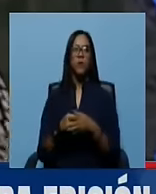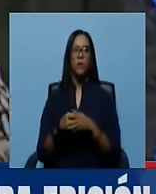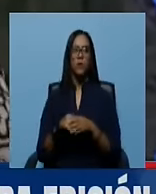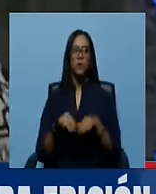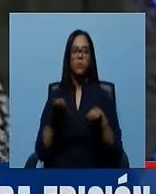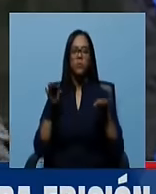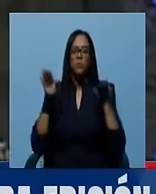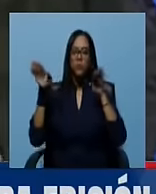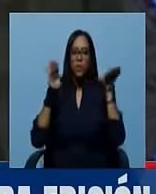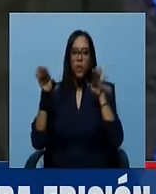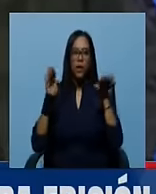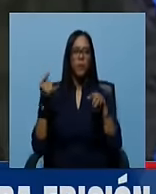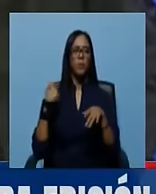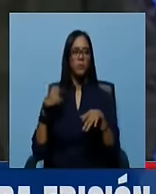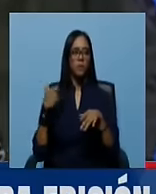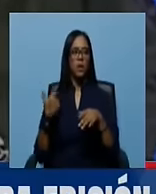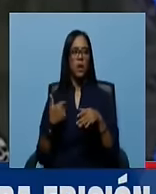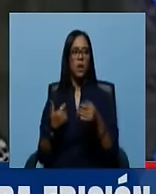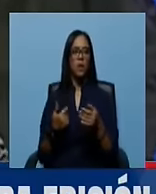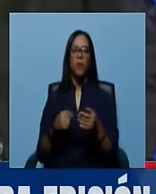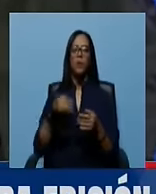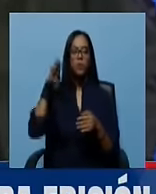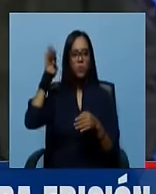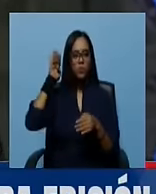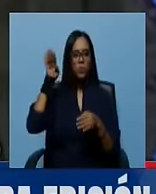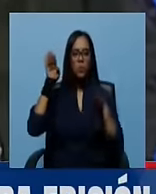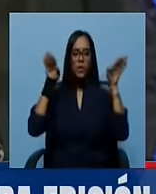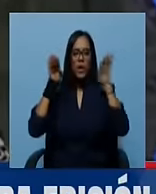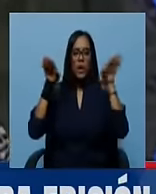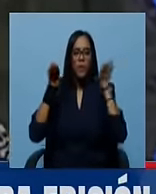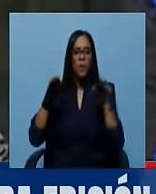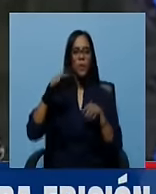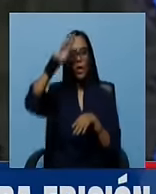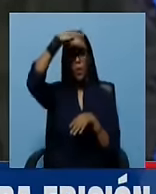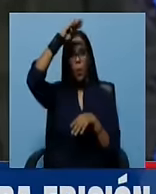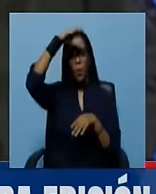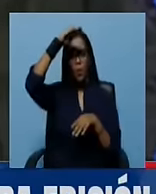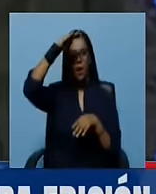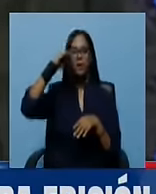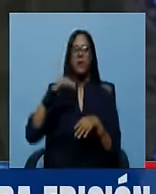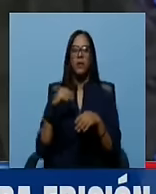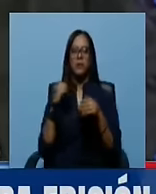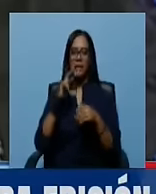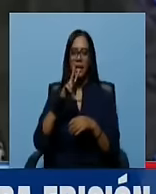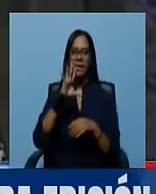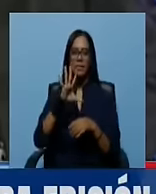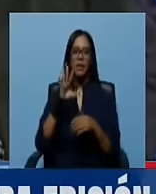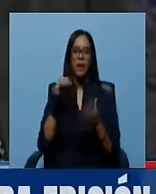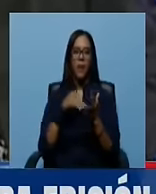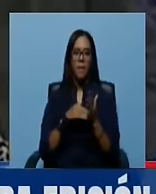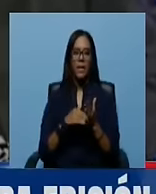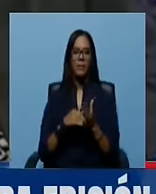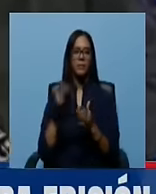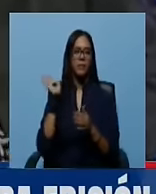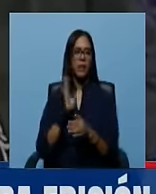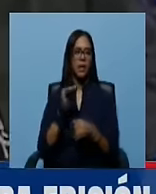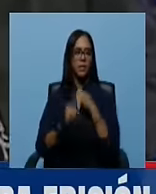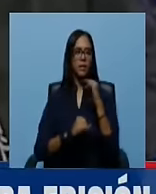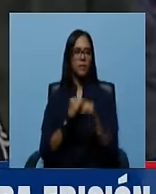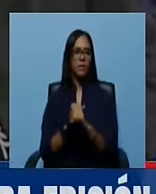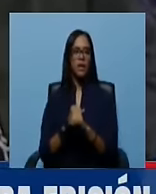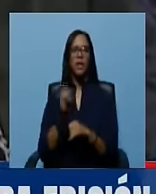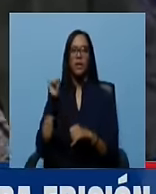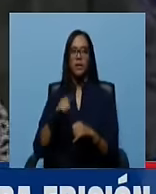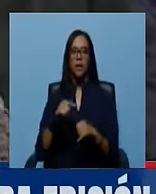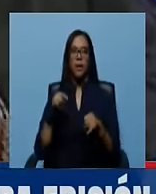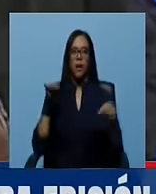pues tenemos turismo procedente de Cuba, 3 frecuencias a la semana, ya más de 35.000 llegadas internacionales, y también es un